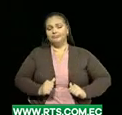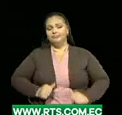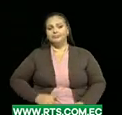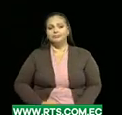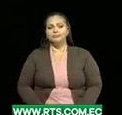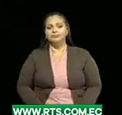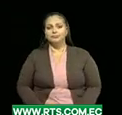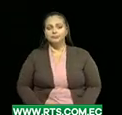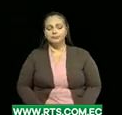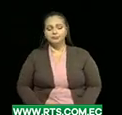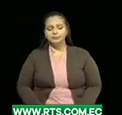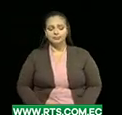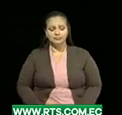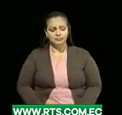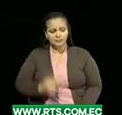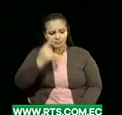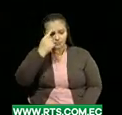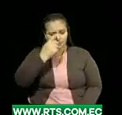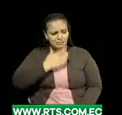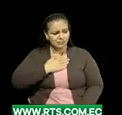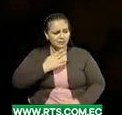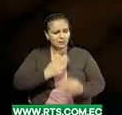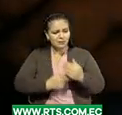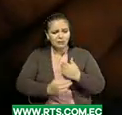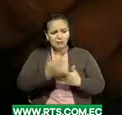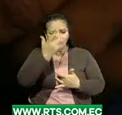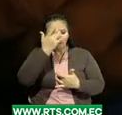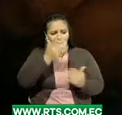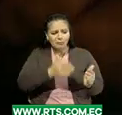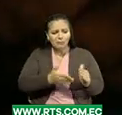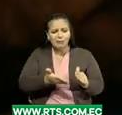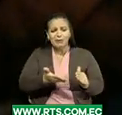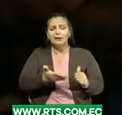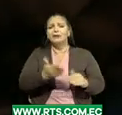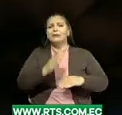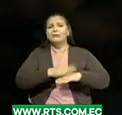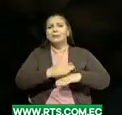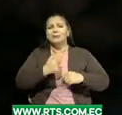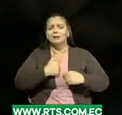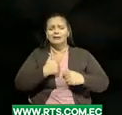Y les llega a pasar algo. Informó Adriana Peralta.